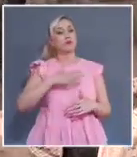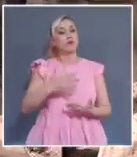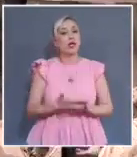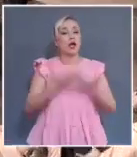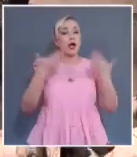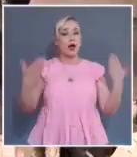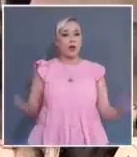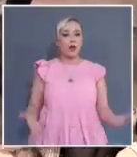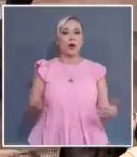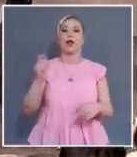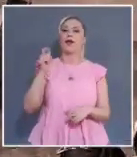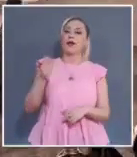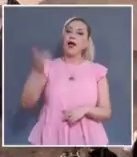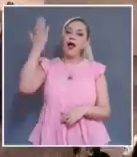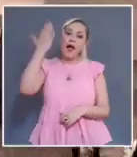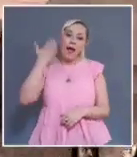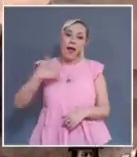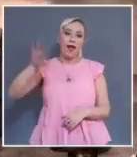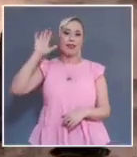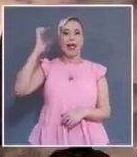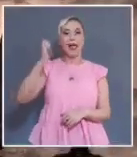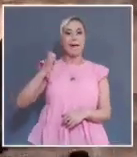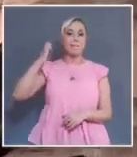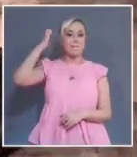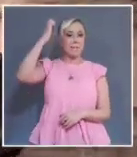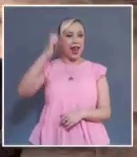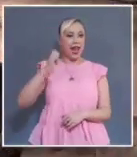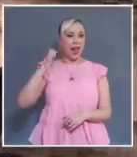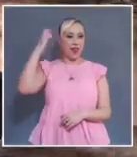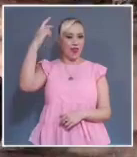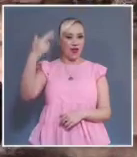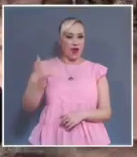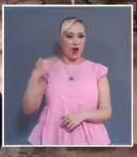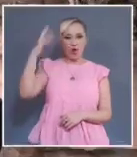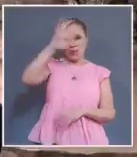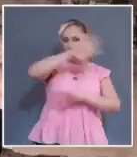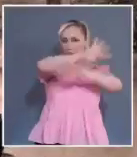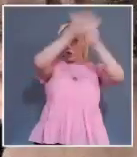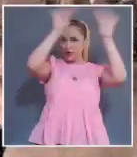emperador Moctezuma. También estuvo la célebre Plaza del Volador.